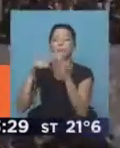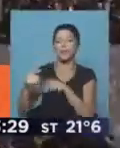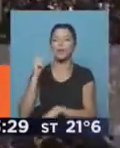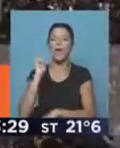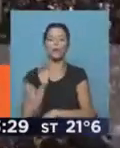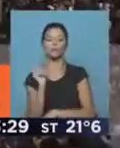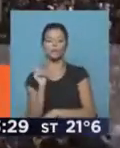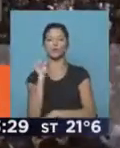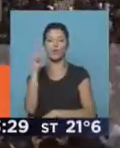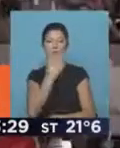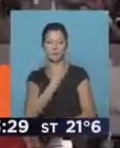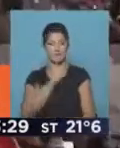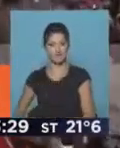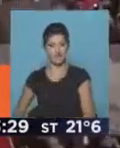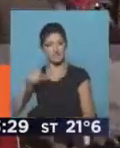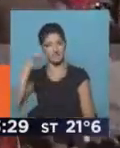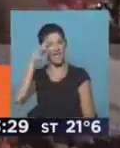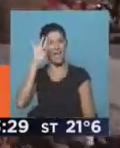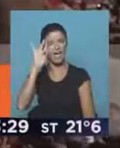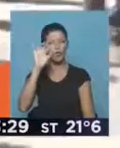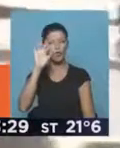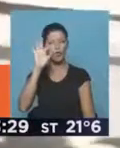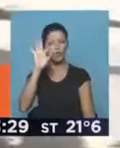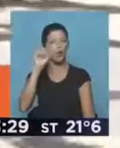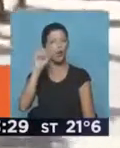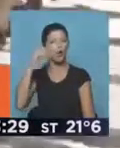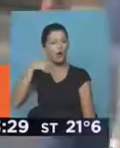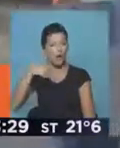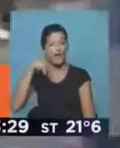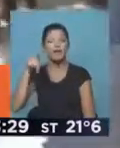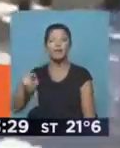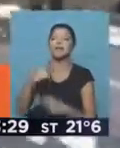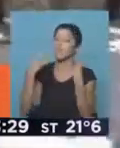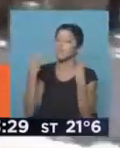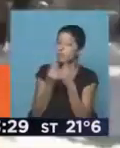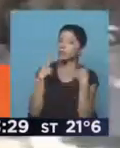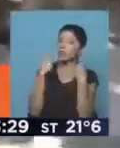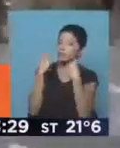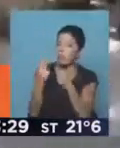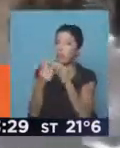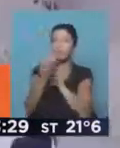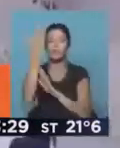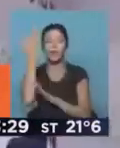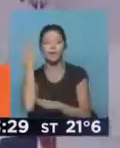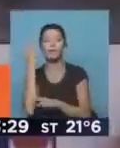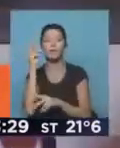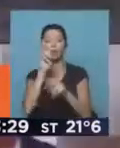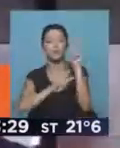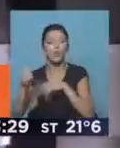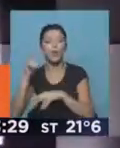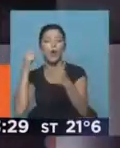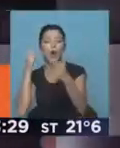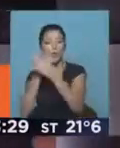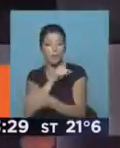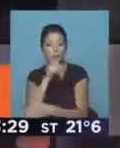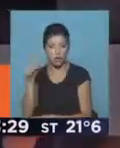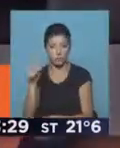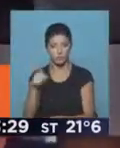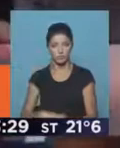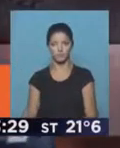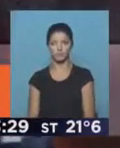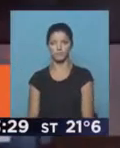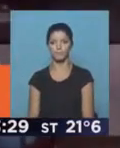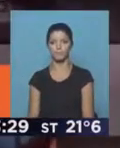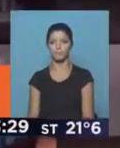autoritaria del mandatario turco, cuestionado por la fuerte purga desatada tras la intentona golpista. Başkanlık gelirse